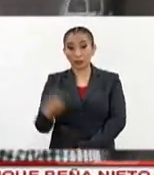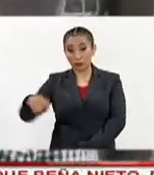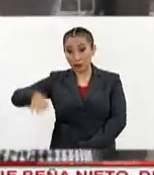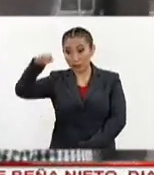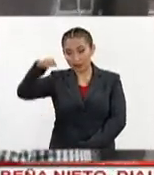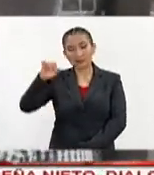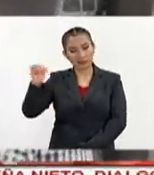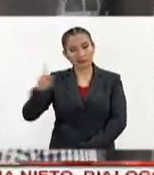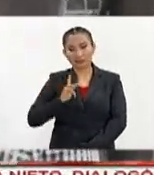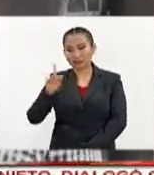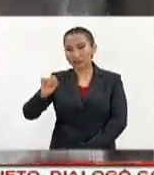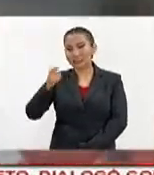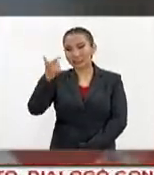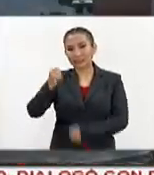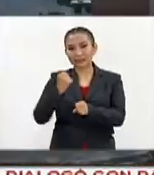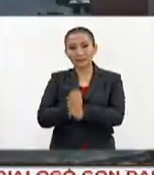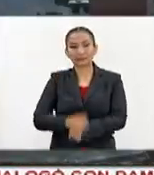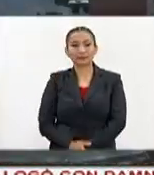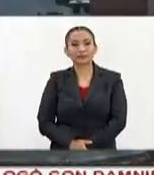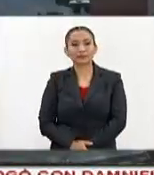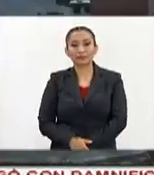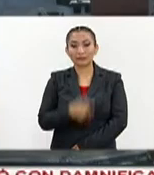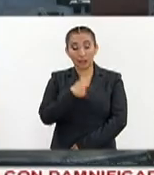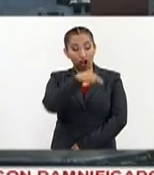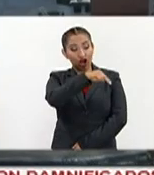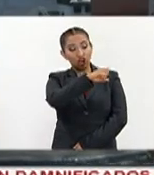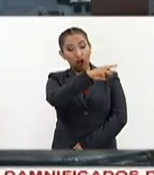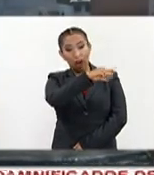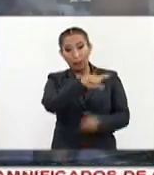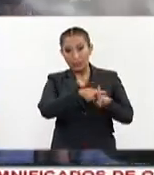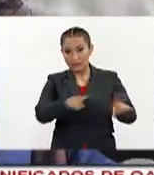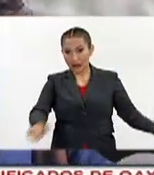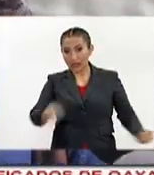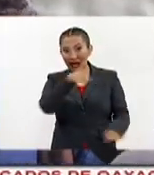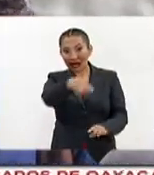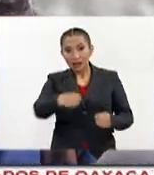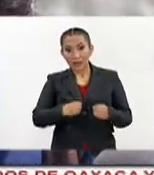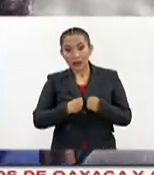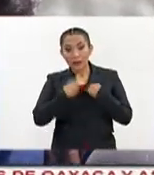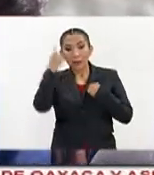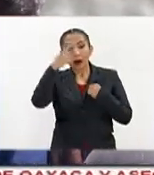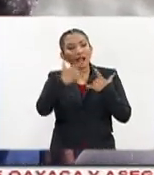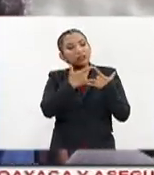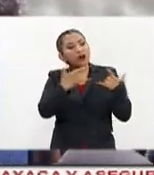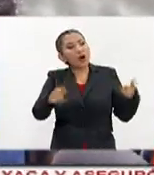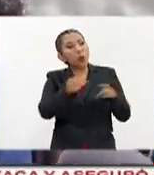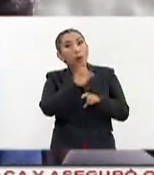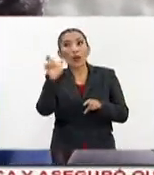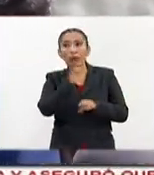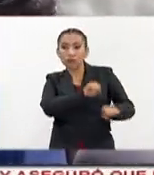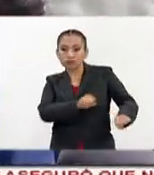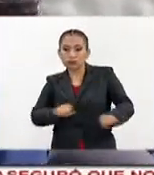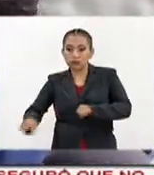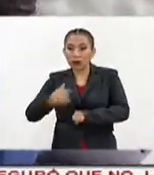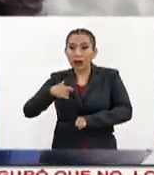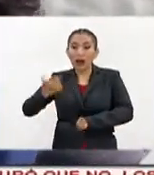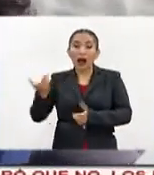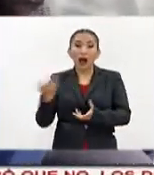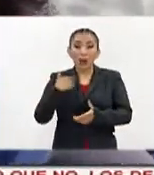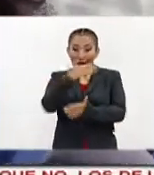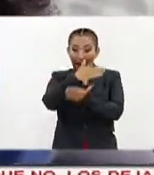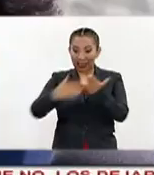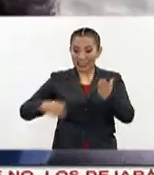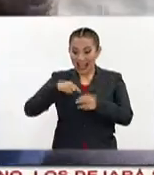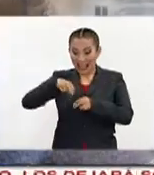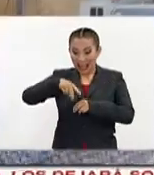edad? Sí, 27 años. El caso de Norma fue distinto. Ella vivió para narrar cómo al momento del sismo alcanzó a quedar a la